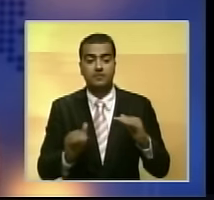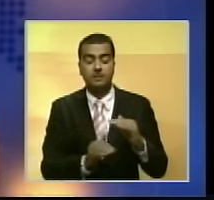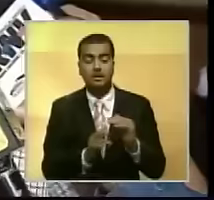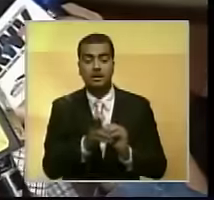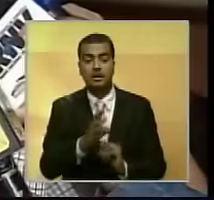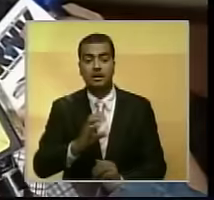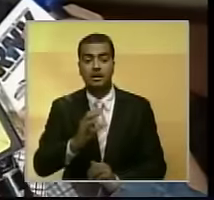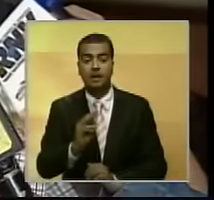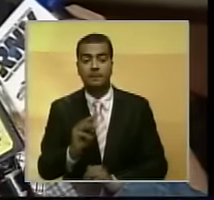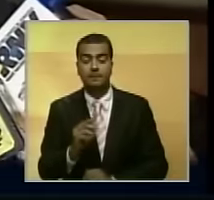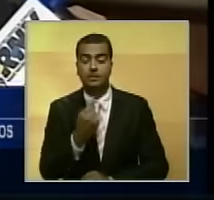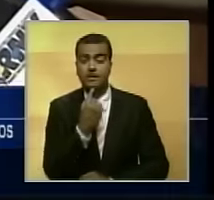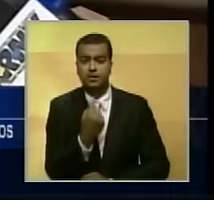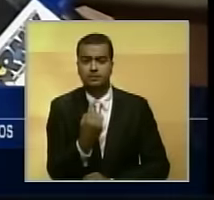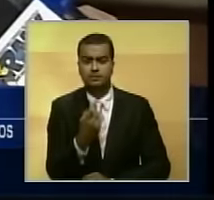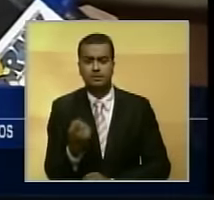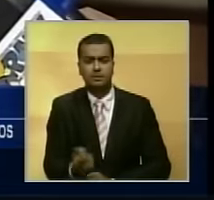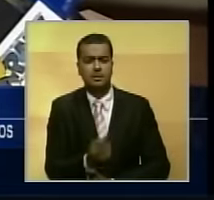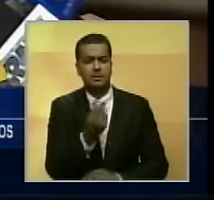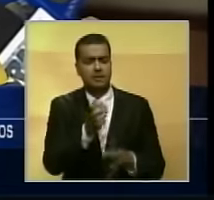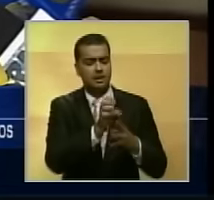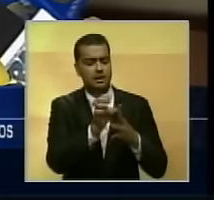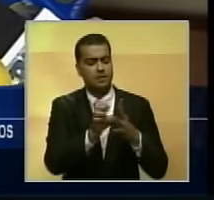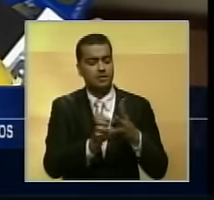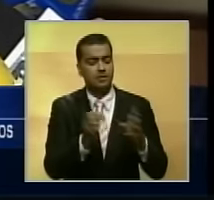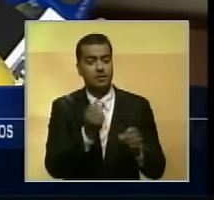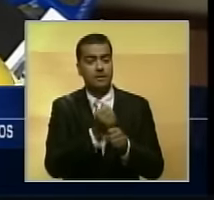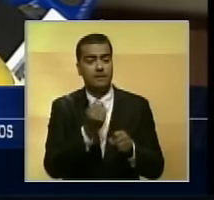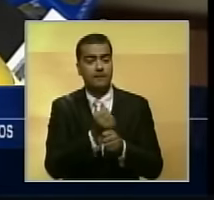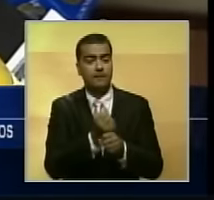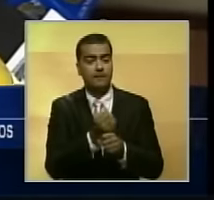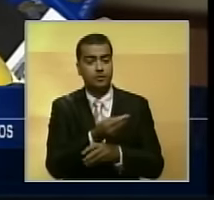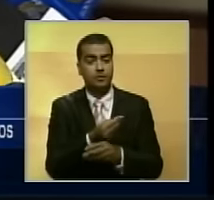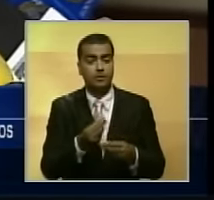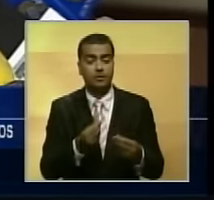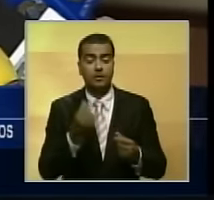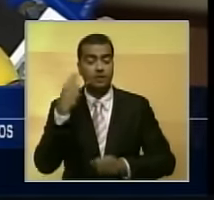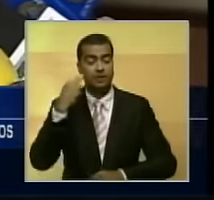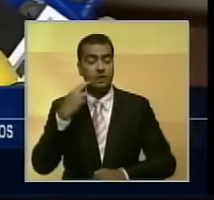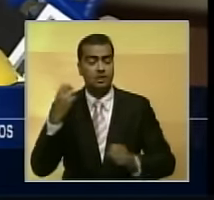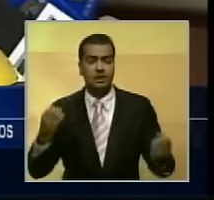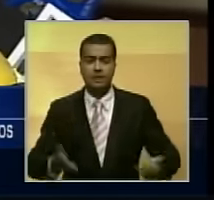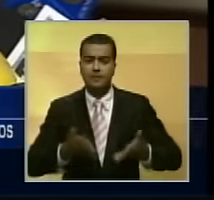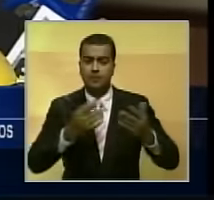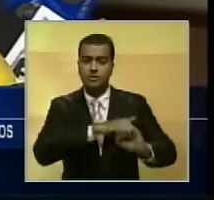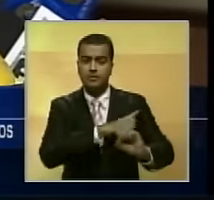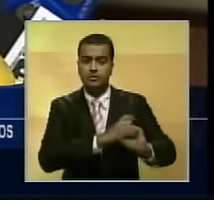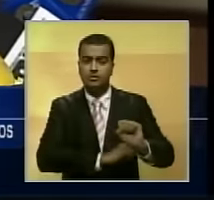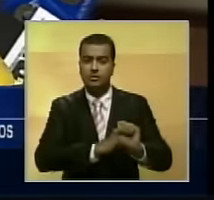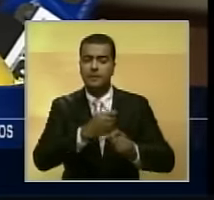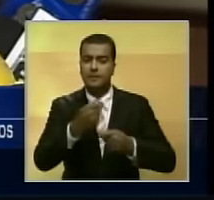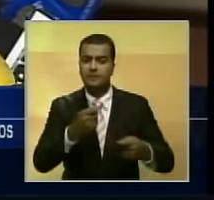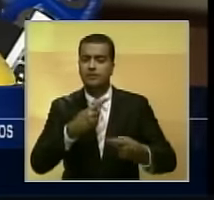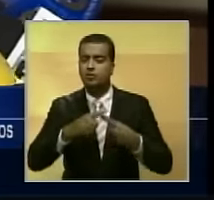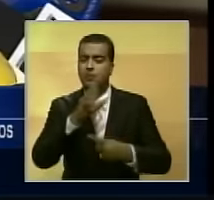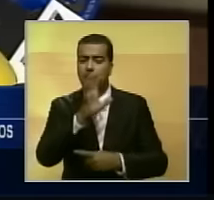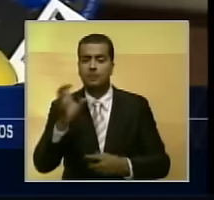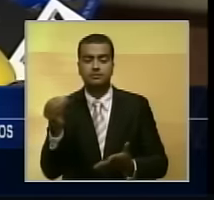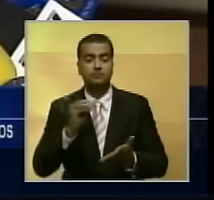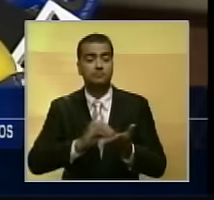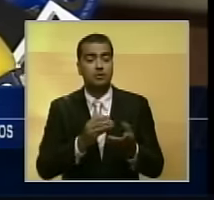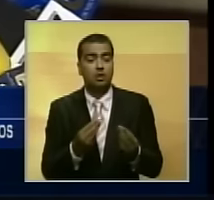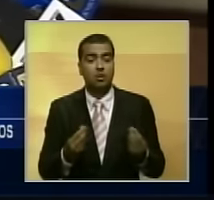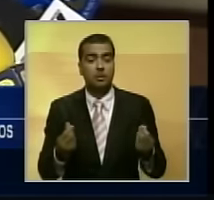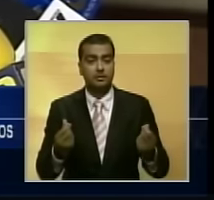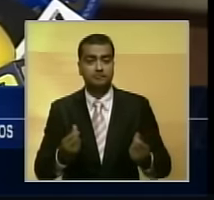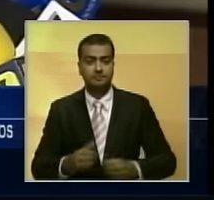Kamp. Faría expuso los principales elementos de la agenda económica bolivariana y el impulso del motor exportación para la reactivación de la